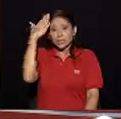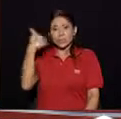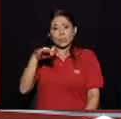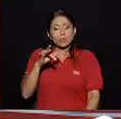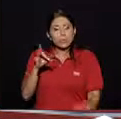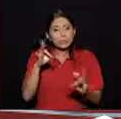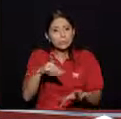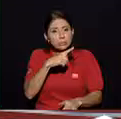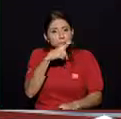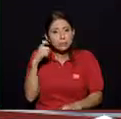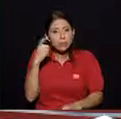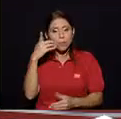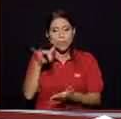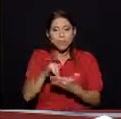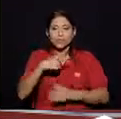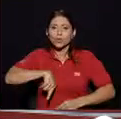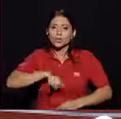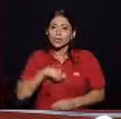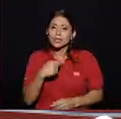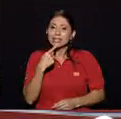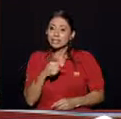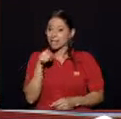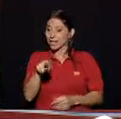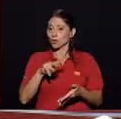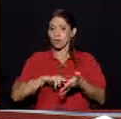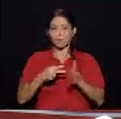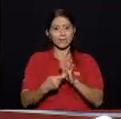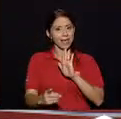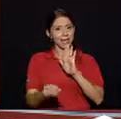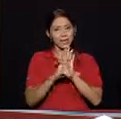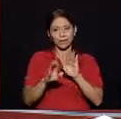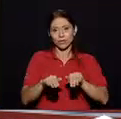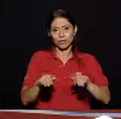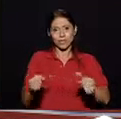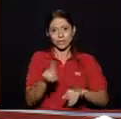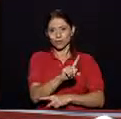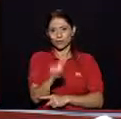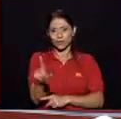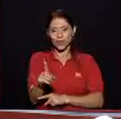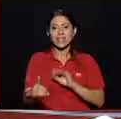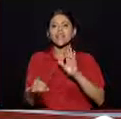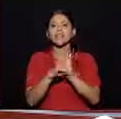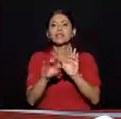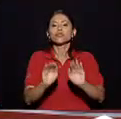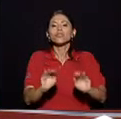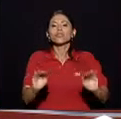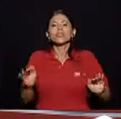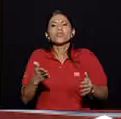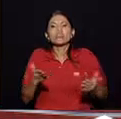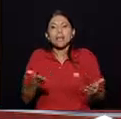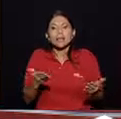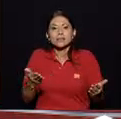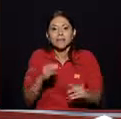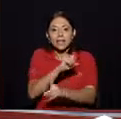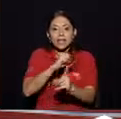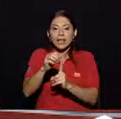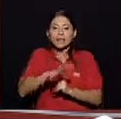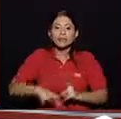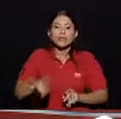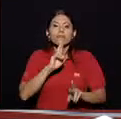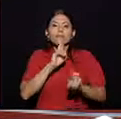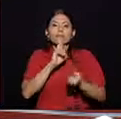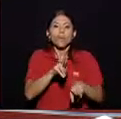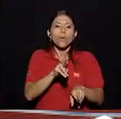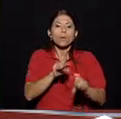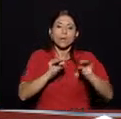funciona, tenemos una epidemia nacional de violencia contra los niños. Y la epidemia no se va a detener, ¿verdad? En el